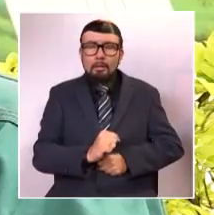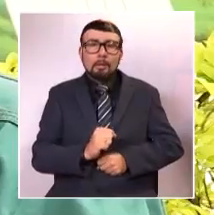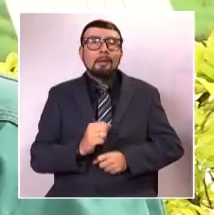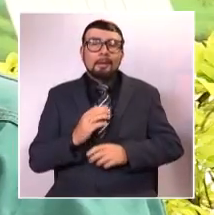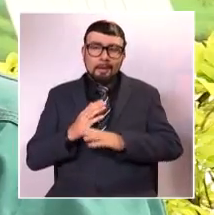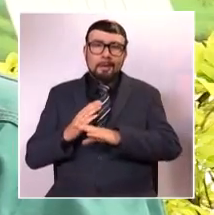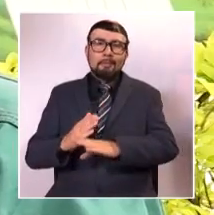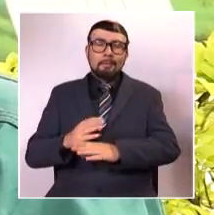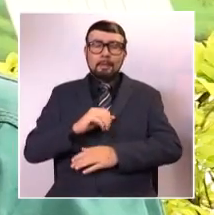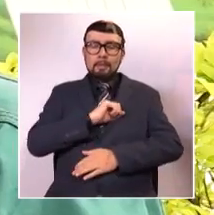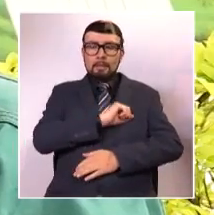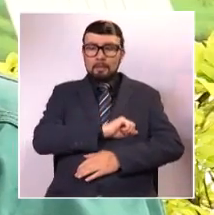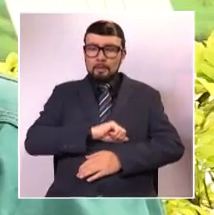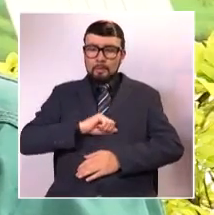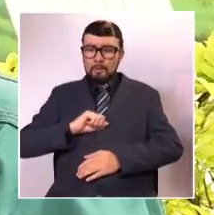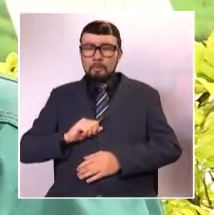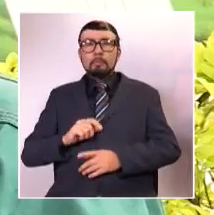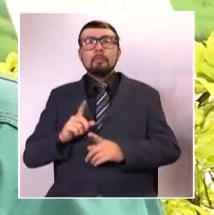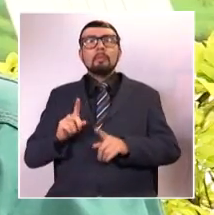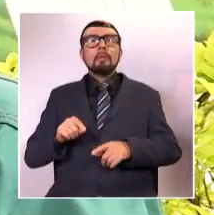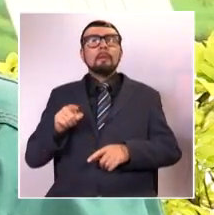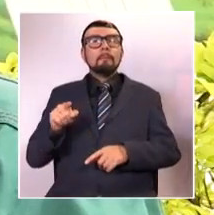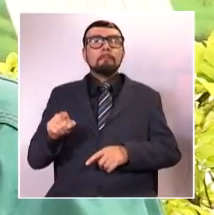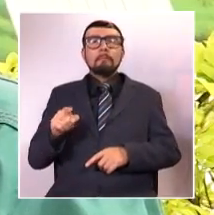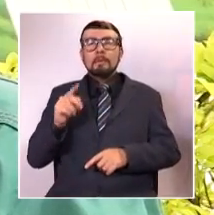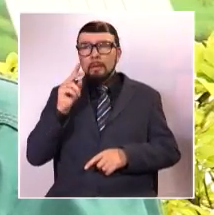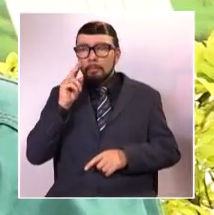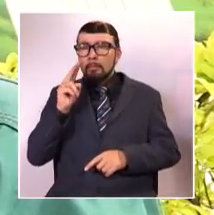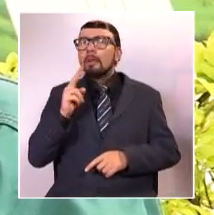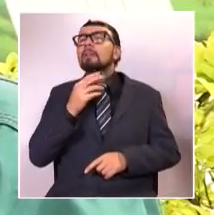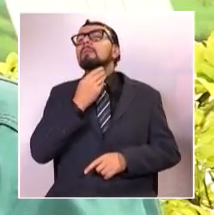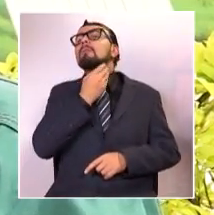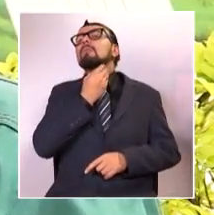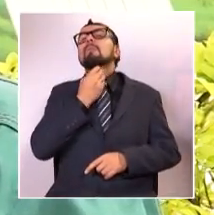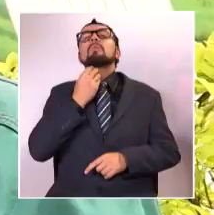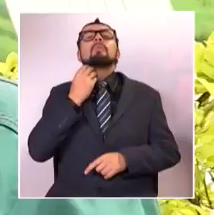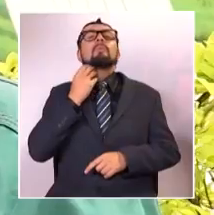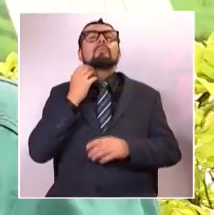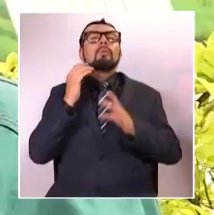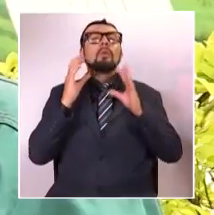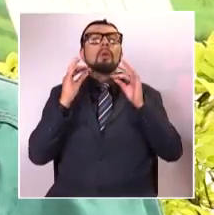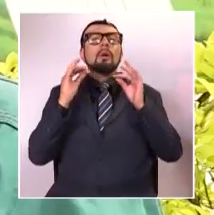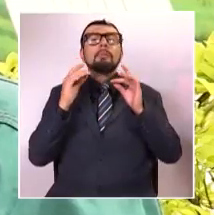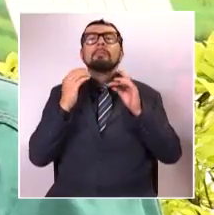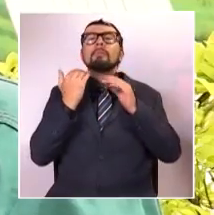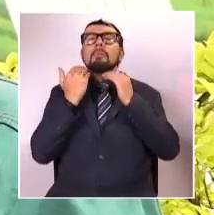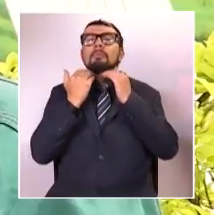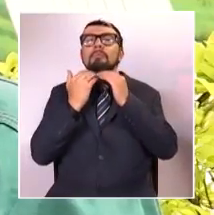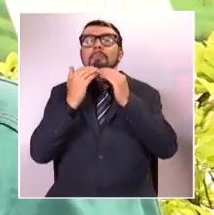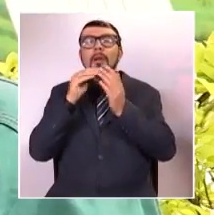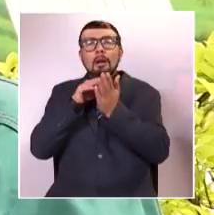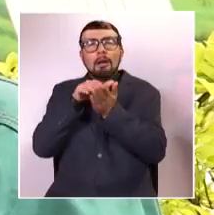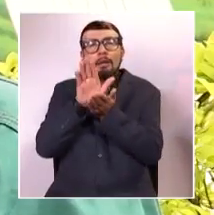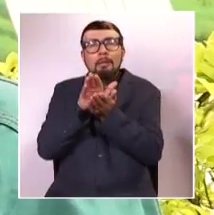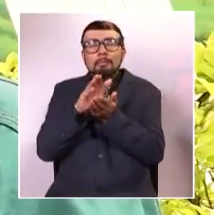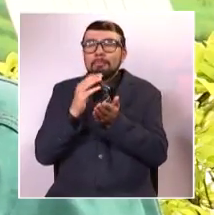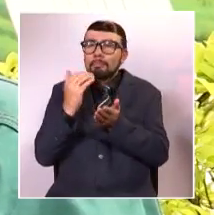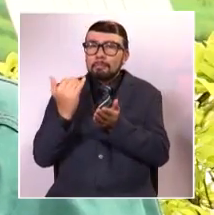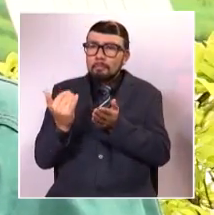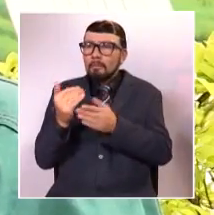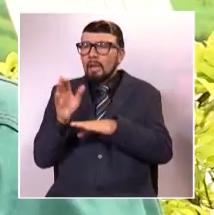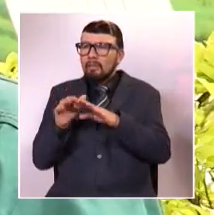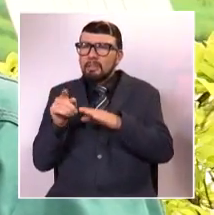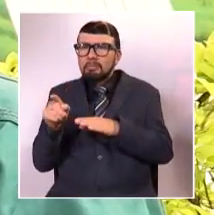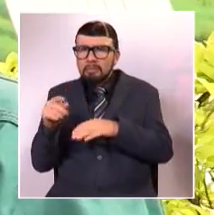ver también toda la parte de las glándulas salivares, las parótidas, las glándulas sublinguales, donde son también frecuentes